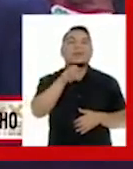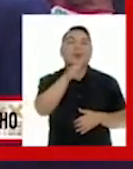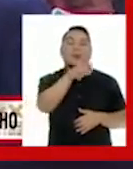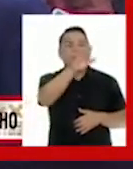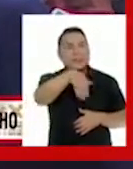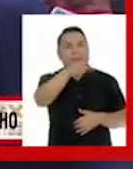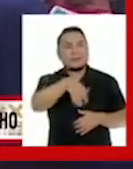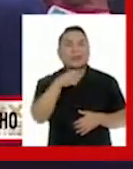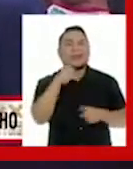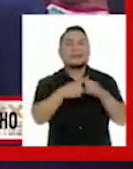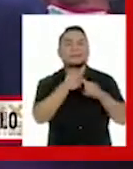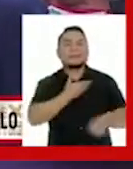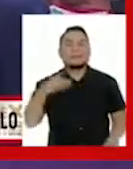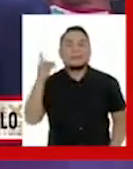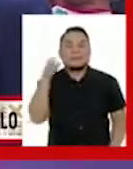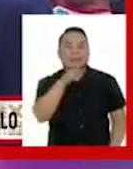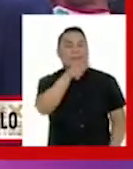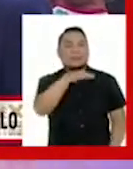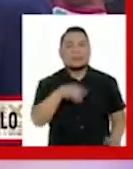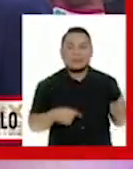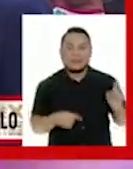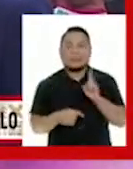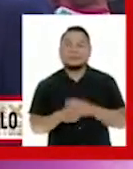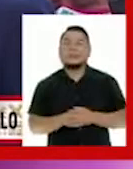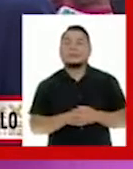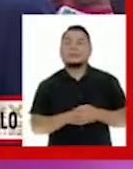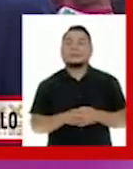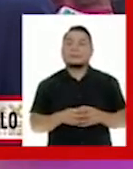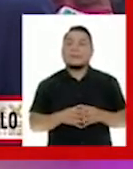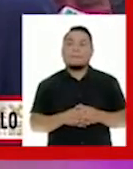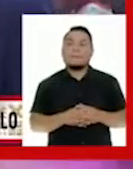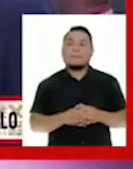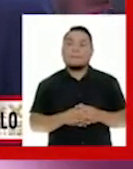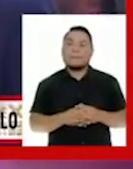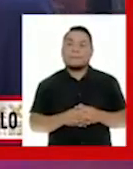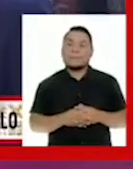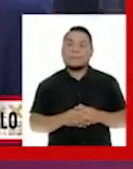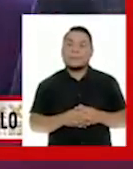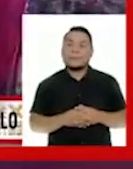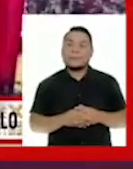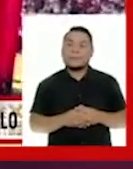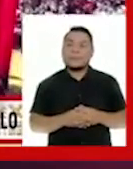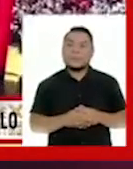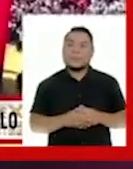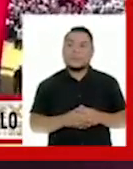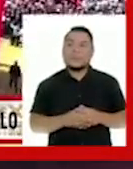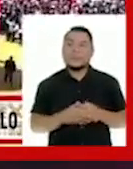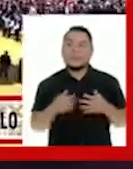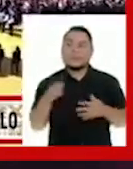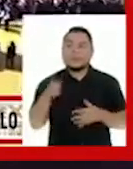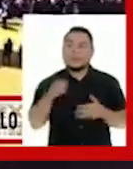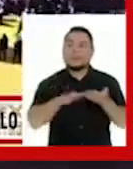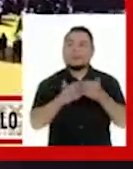sobre quienes quieren cambiar el país, Humala había traicionado en menos de 6 meses, incluso asesinando a sus electores